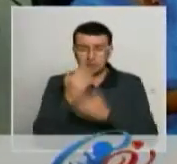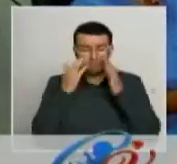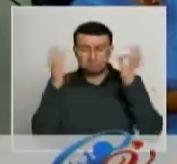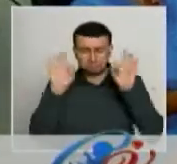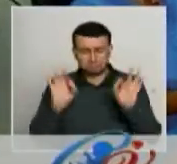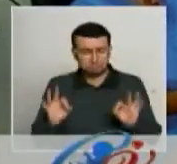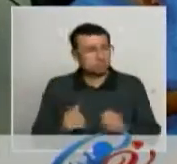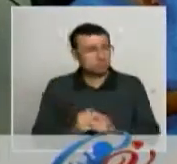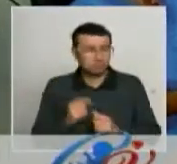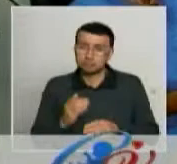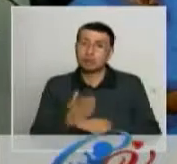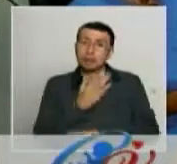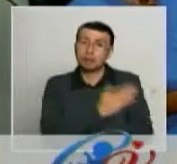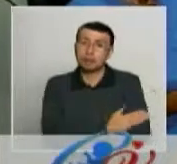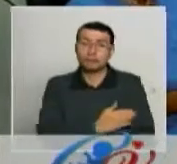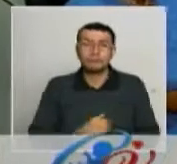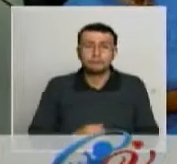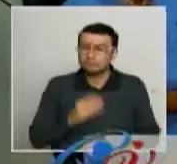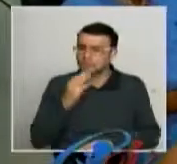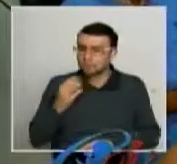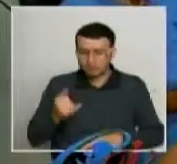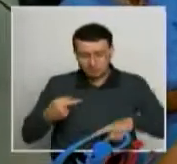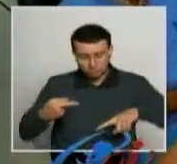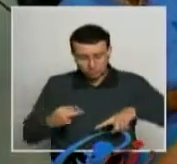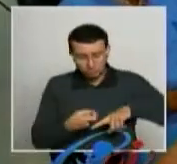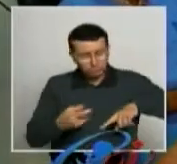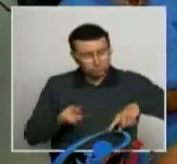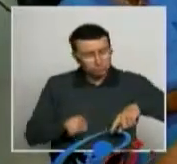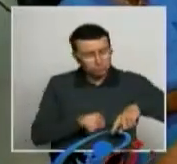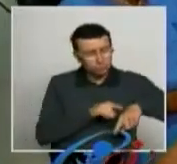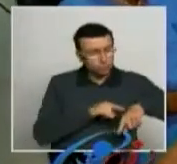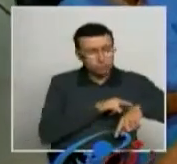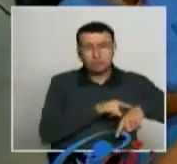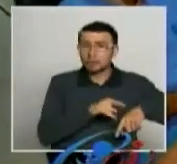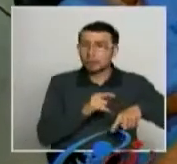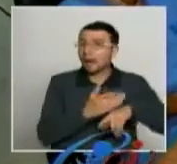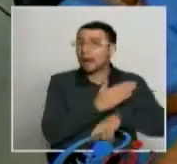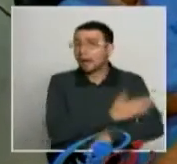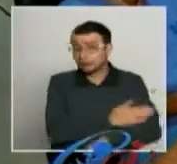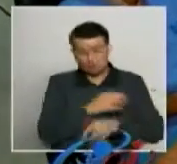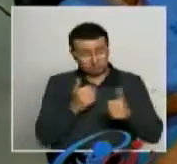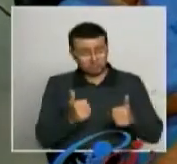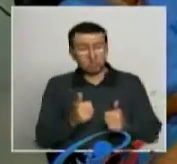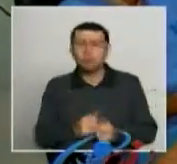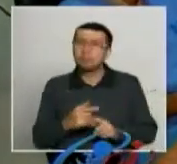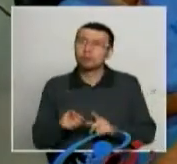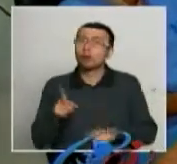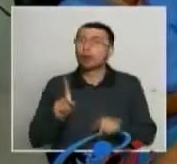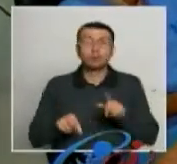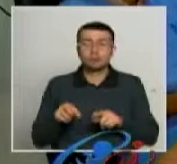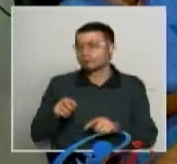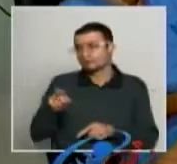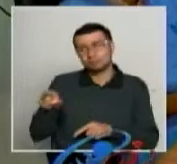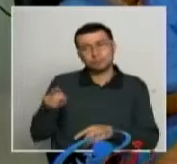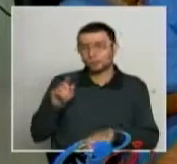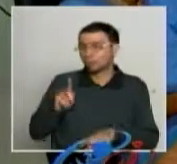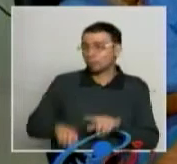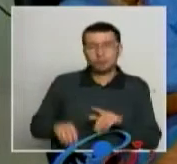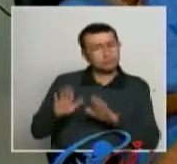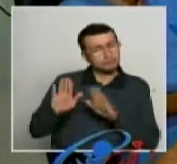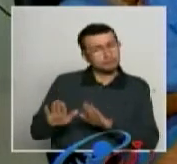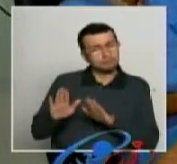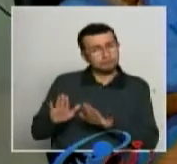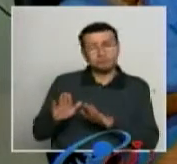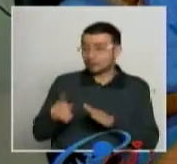los tratamientos con espuma que usted lleva a cabo. Pero uno se da cuenta que a muchos pacientes usted no les empieza en la primera